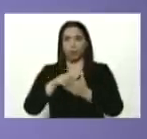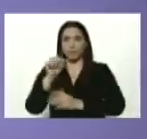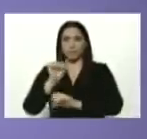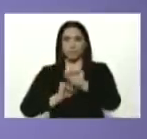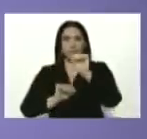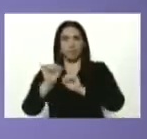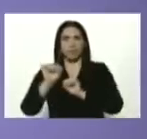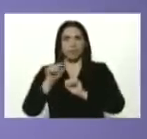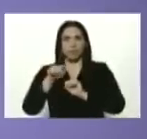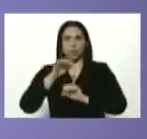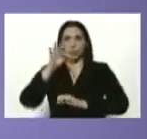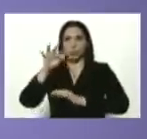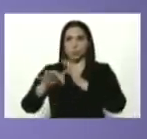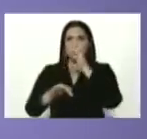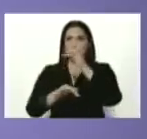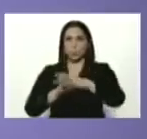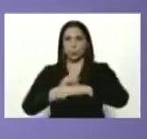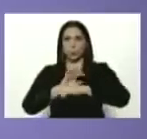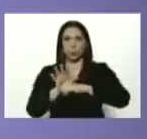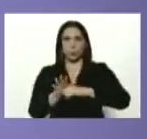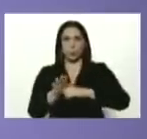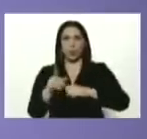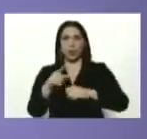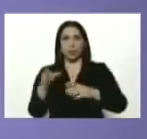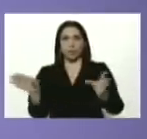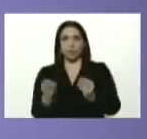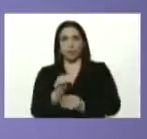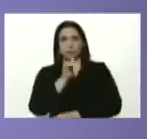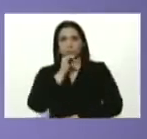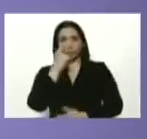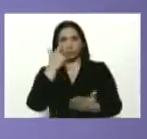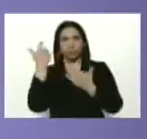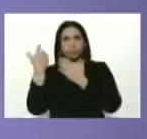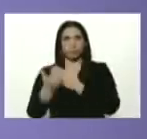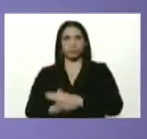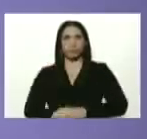estos contagios por COVID-19. Con esta información vamos a devolver el contacto al estudio. Adelante.